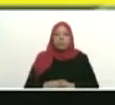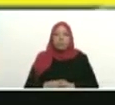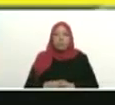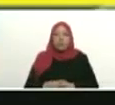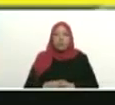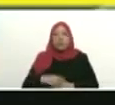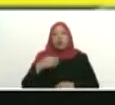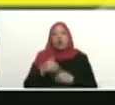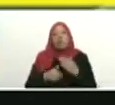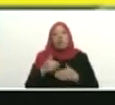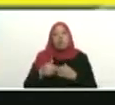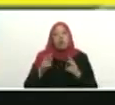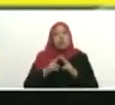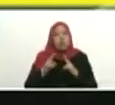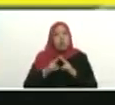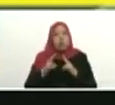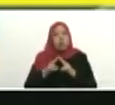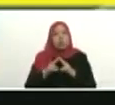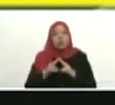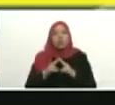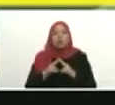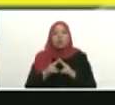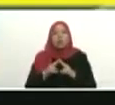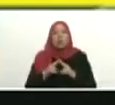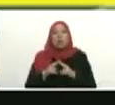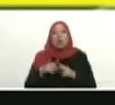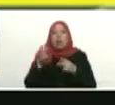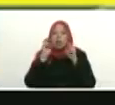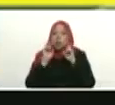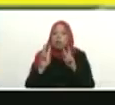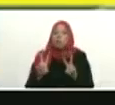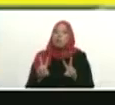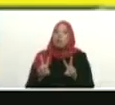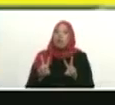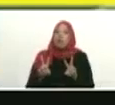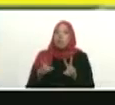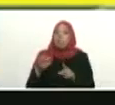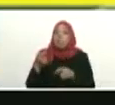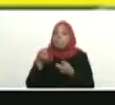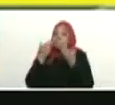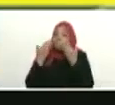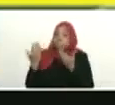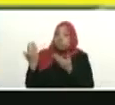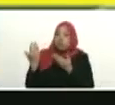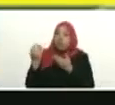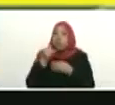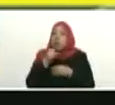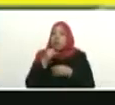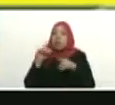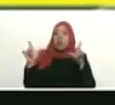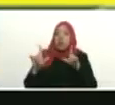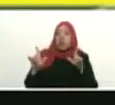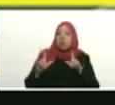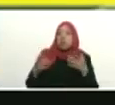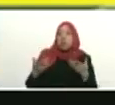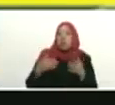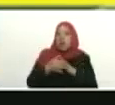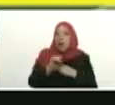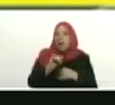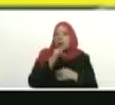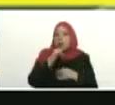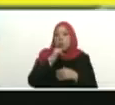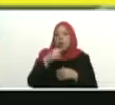y que poco se conoce. Que poco se ve, porque lo noticioso siempre es